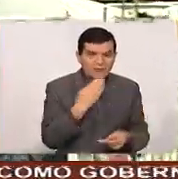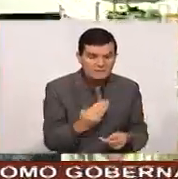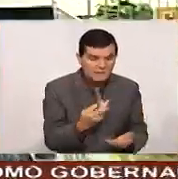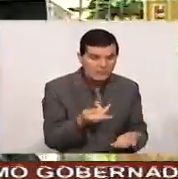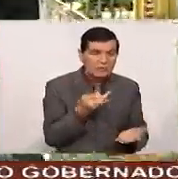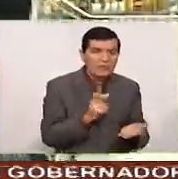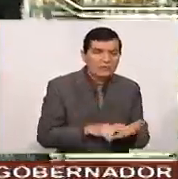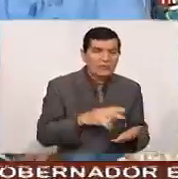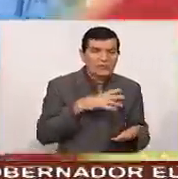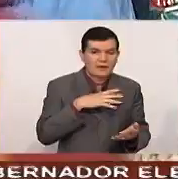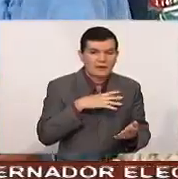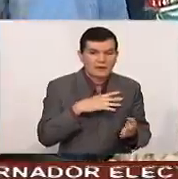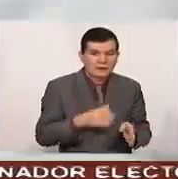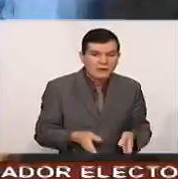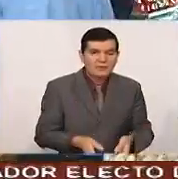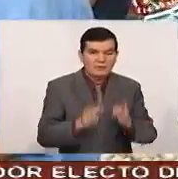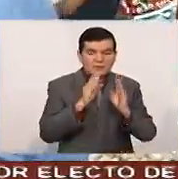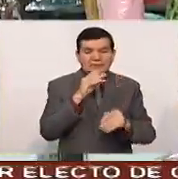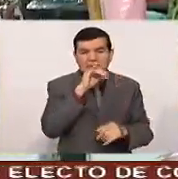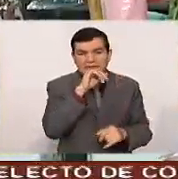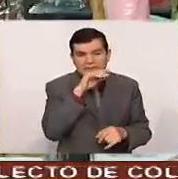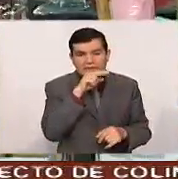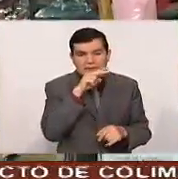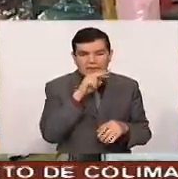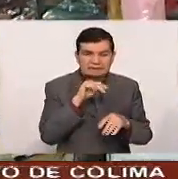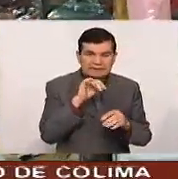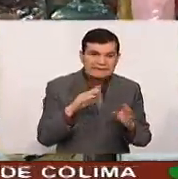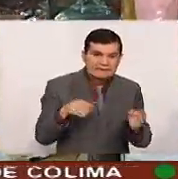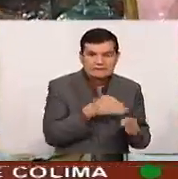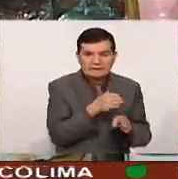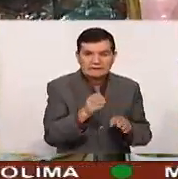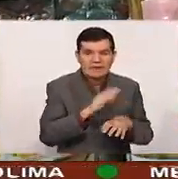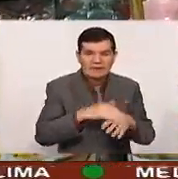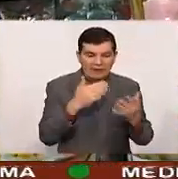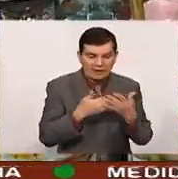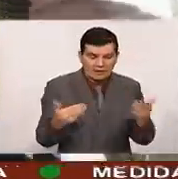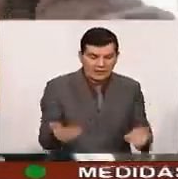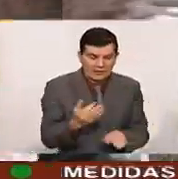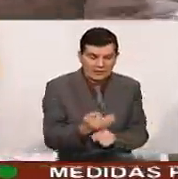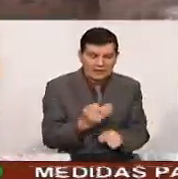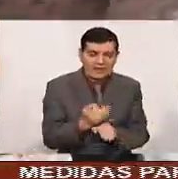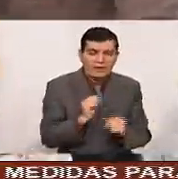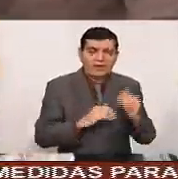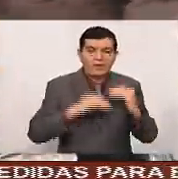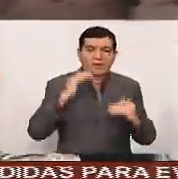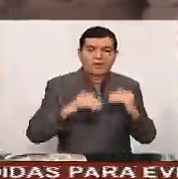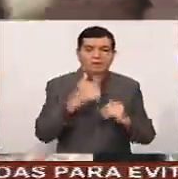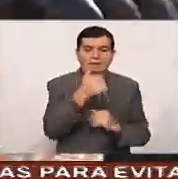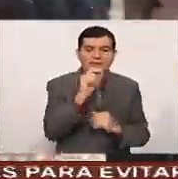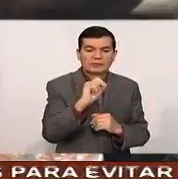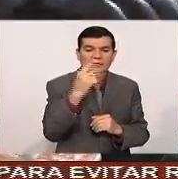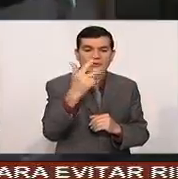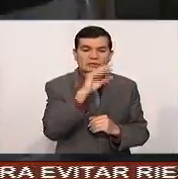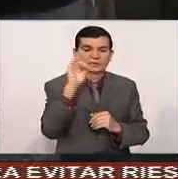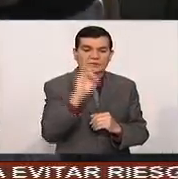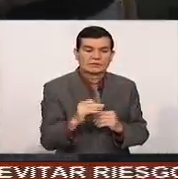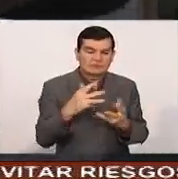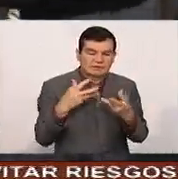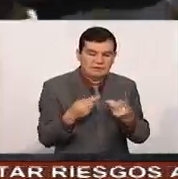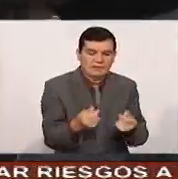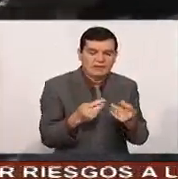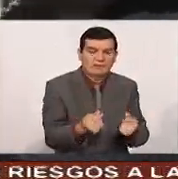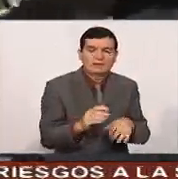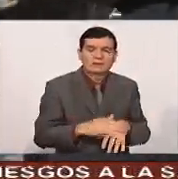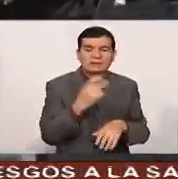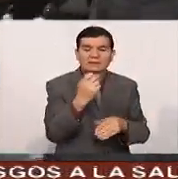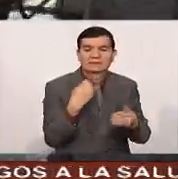que ha tomado un rumbo preocupante. Dice Anaya, explicó que en la actual administración ha aumentado 6.8% el gasto corriente